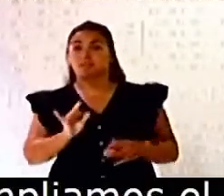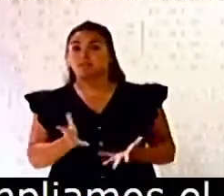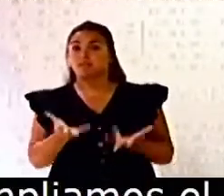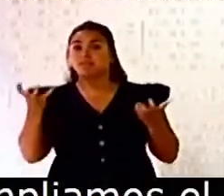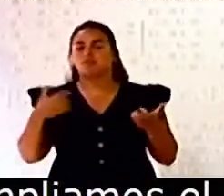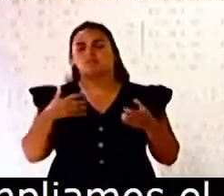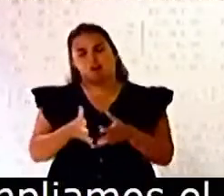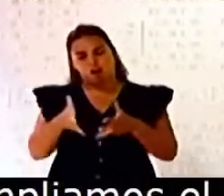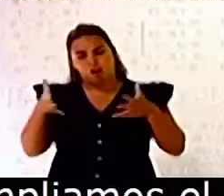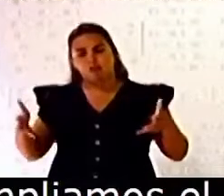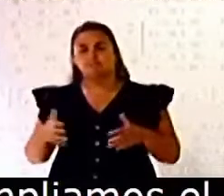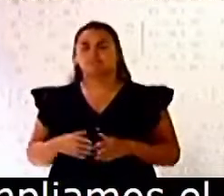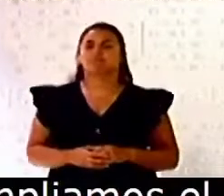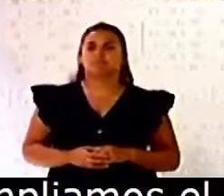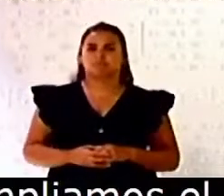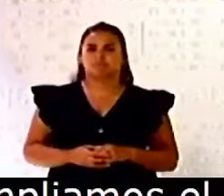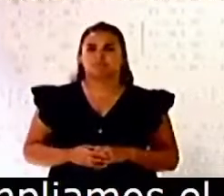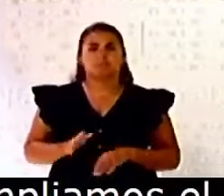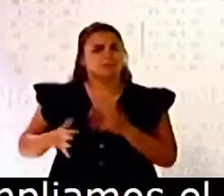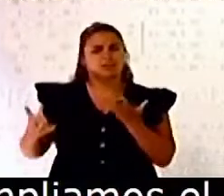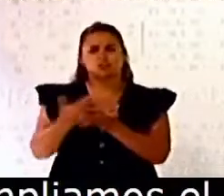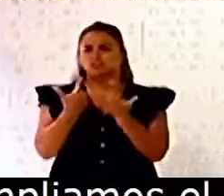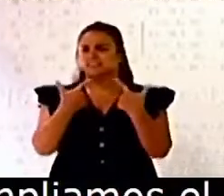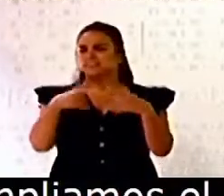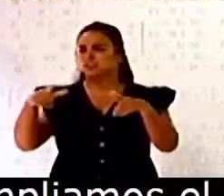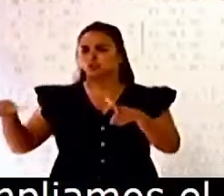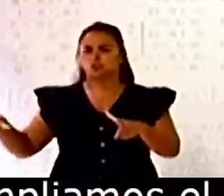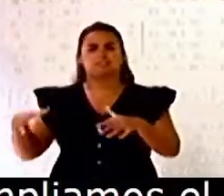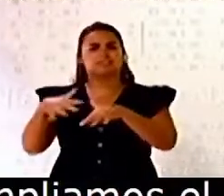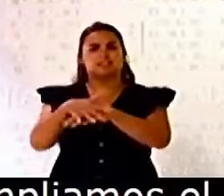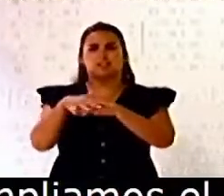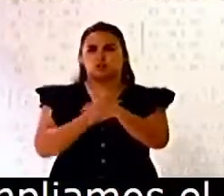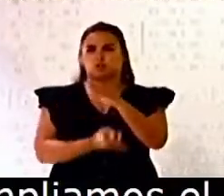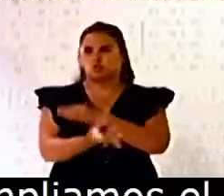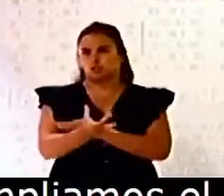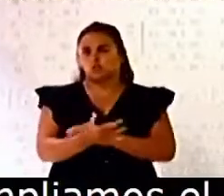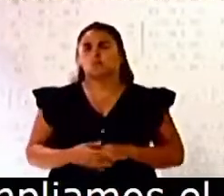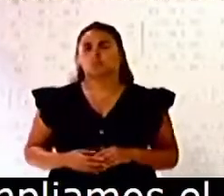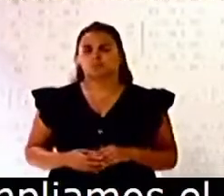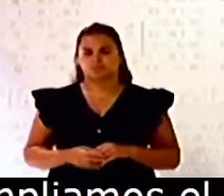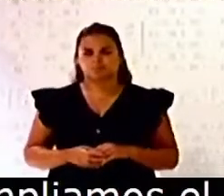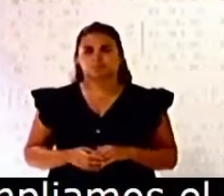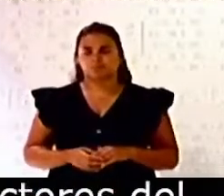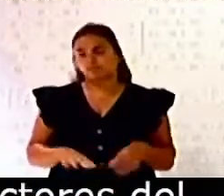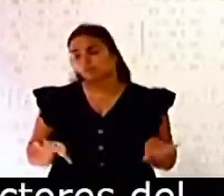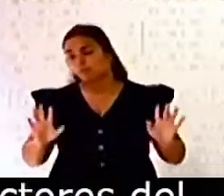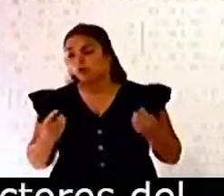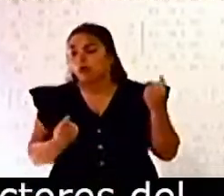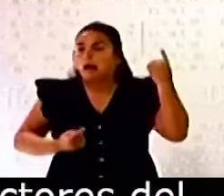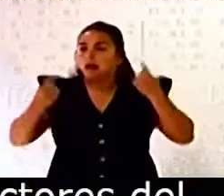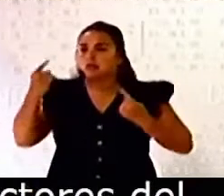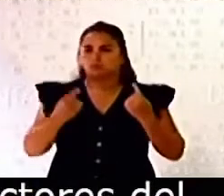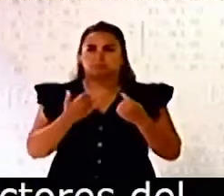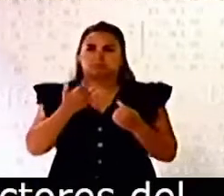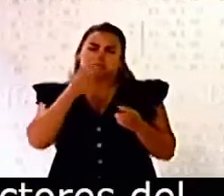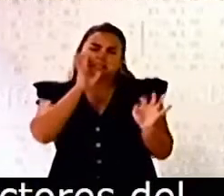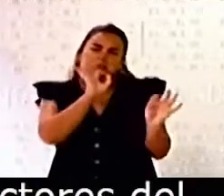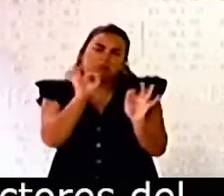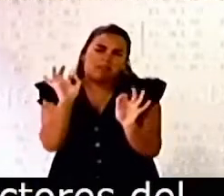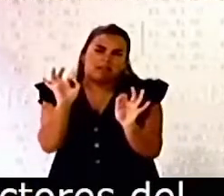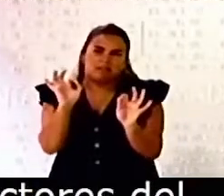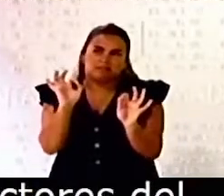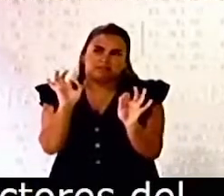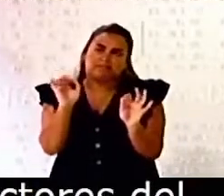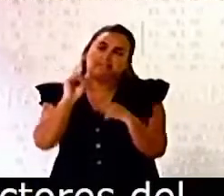beneficiarios. Ampliamos a todos los sectores del tejido productivo, salvo unas excepciones muy puntuales,